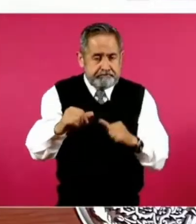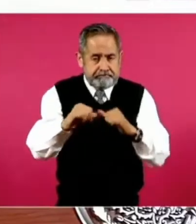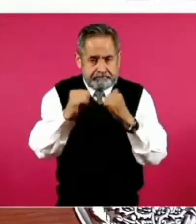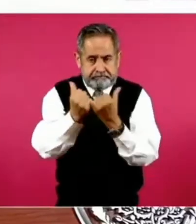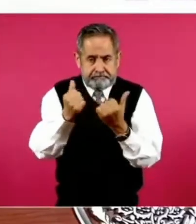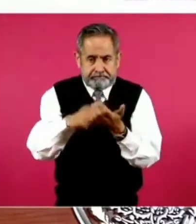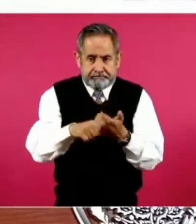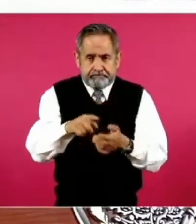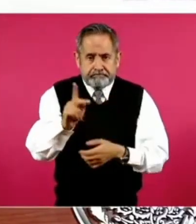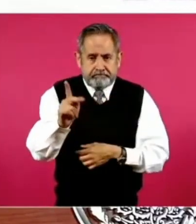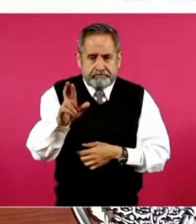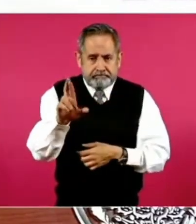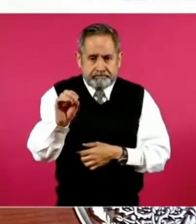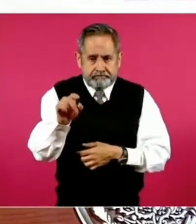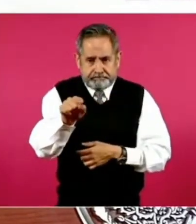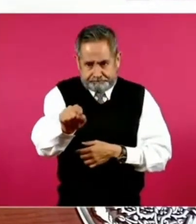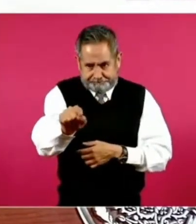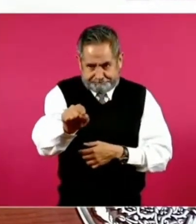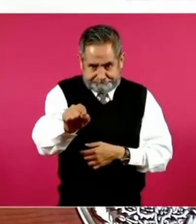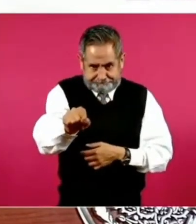organizaciones como el PRO,